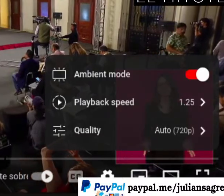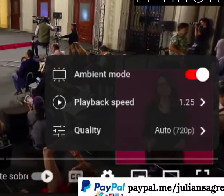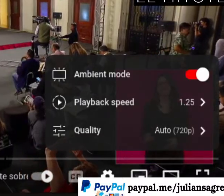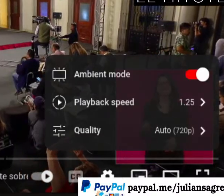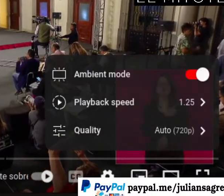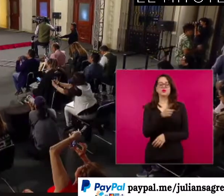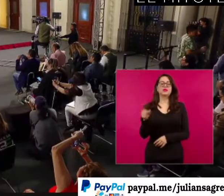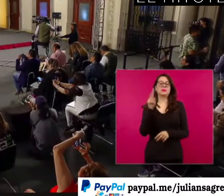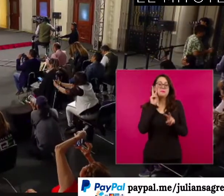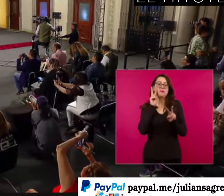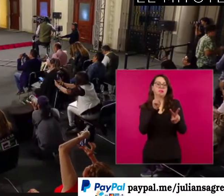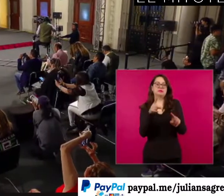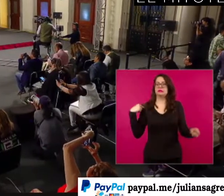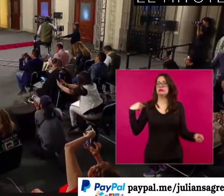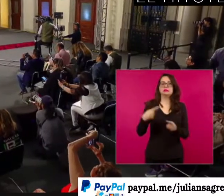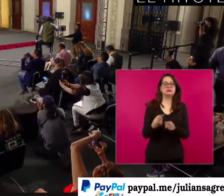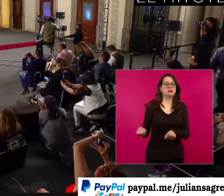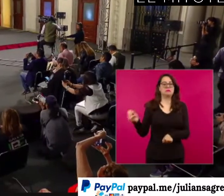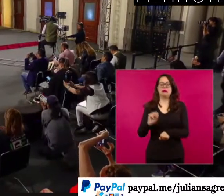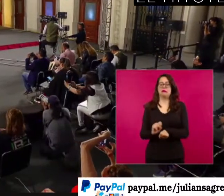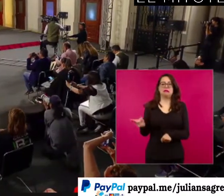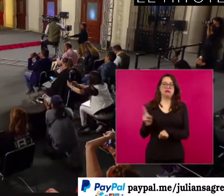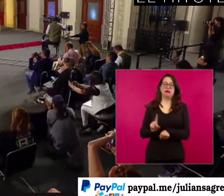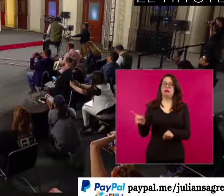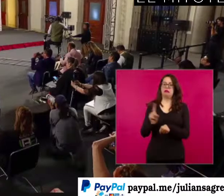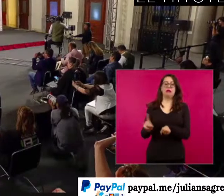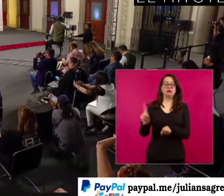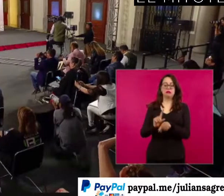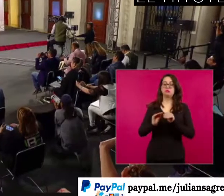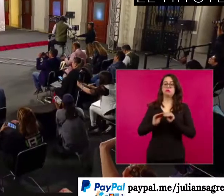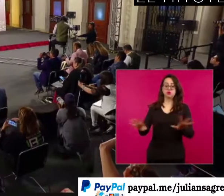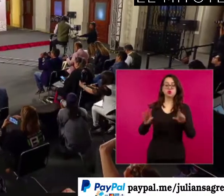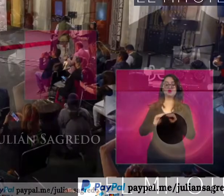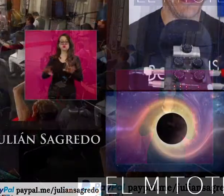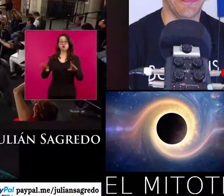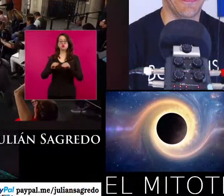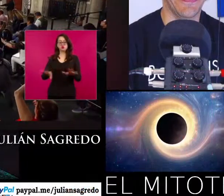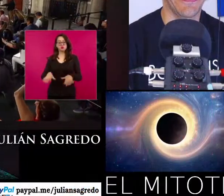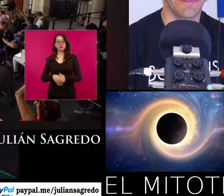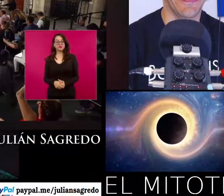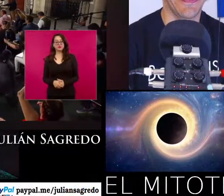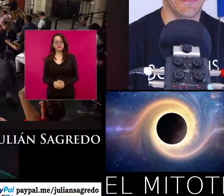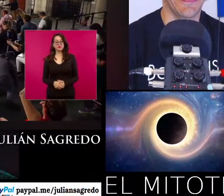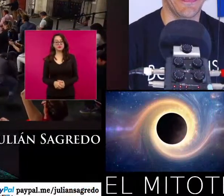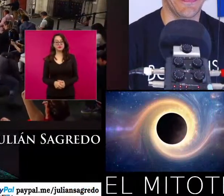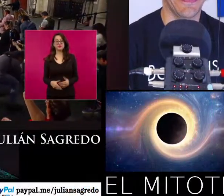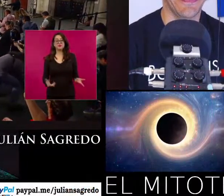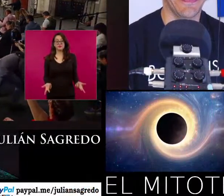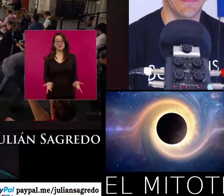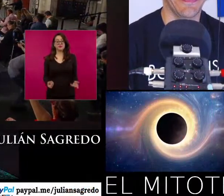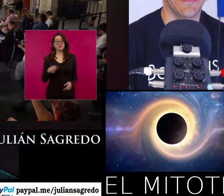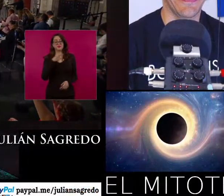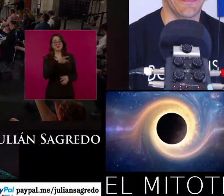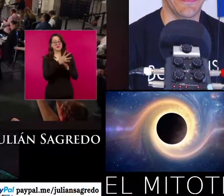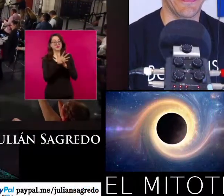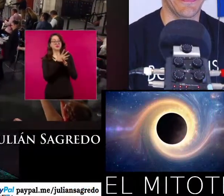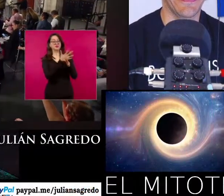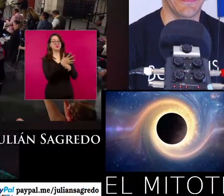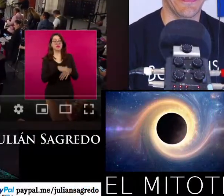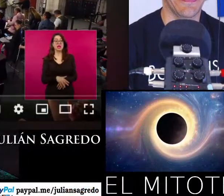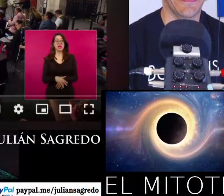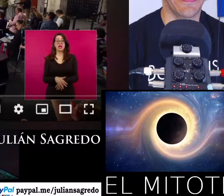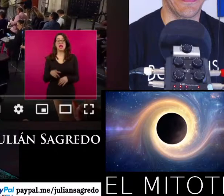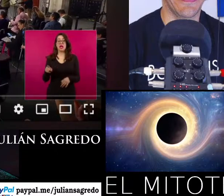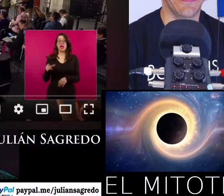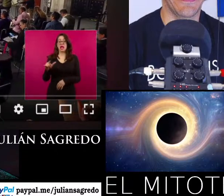corrió toda la semana. ¿Se acuerdan de una mentira que aterriza en avión? Falso que aeronave se haya